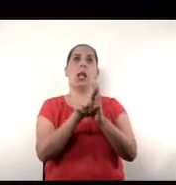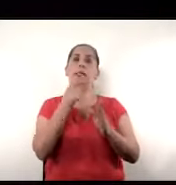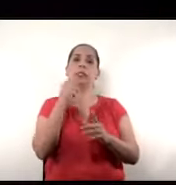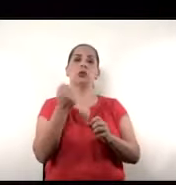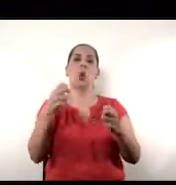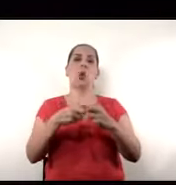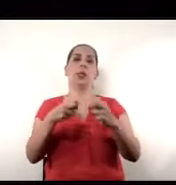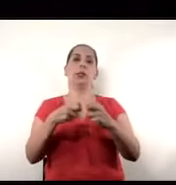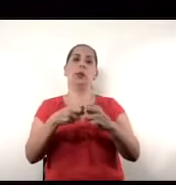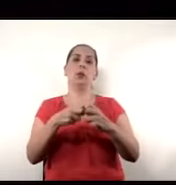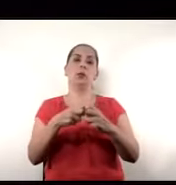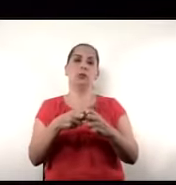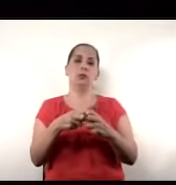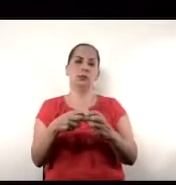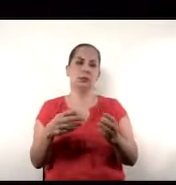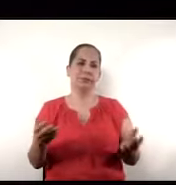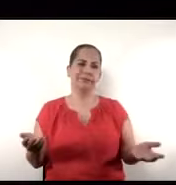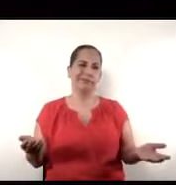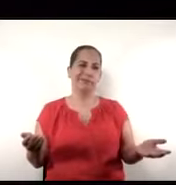vehículos eléctricos, ¿verdad? Entonces,